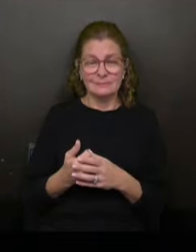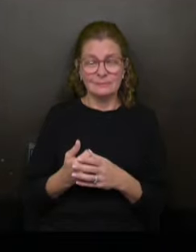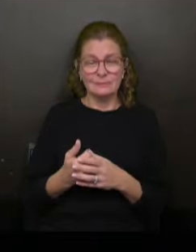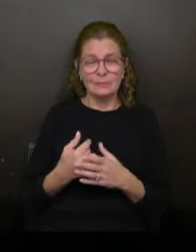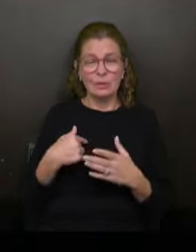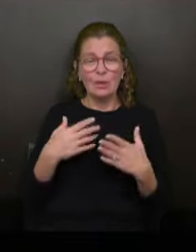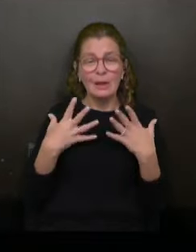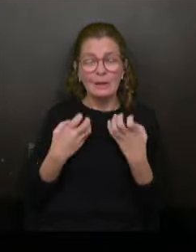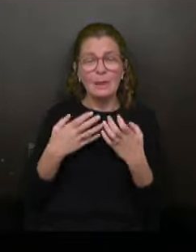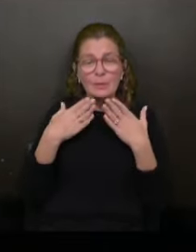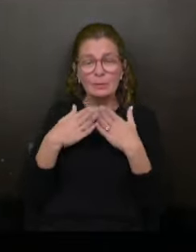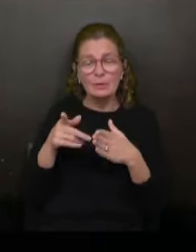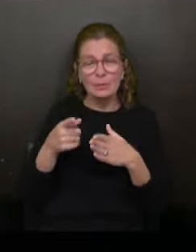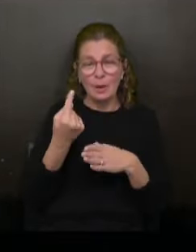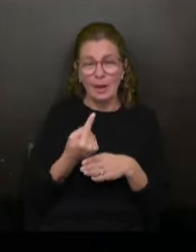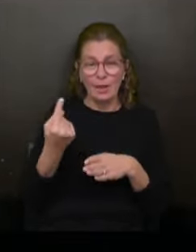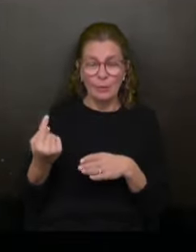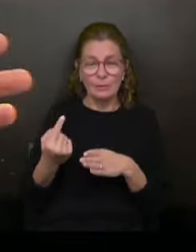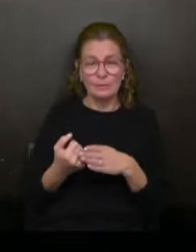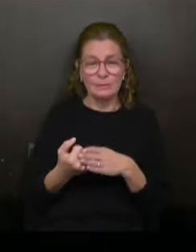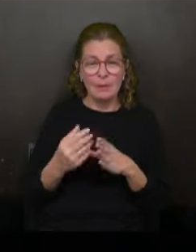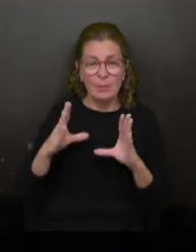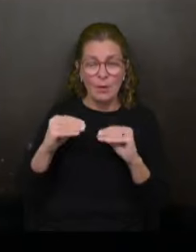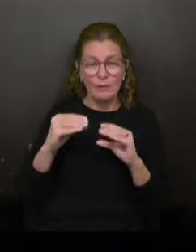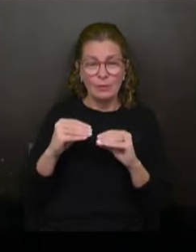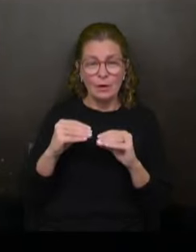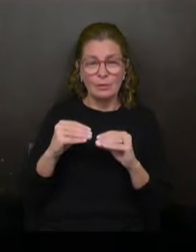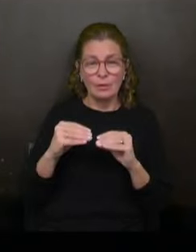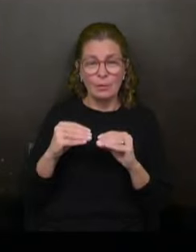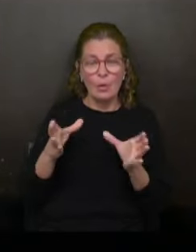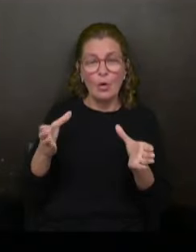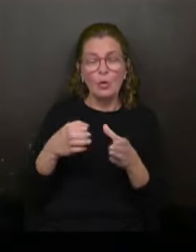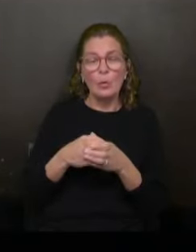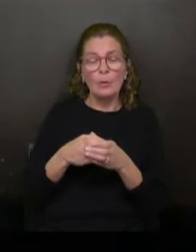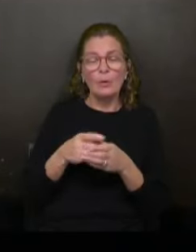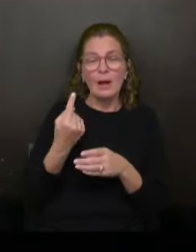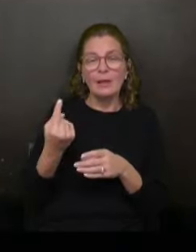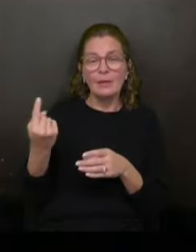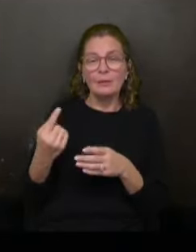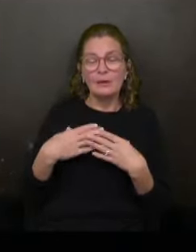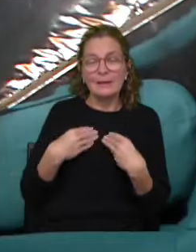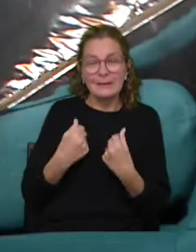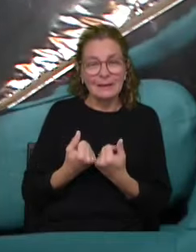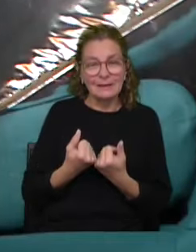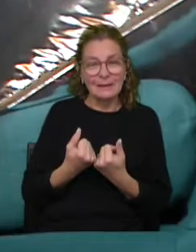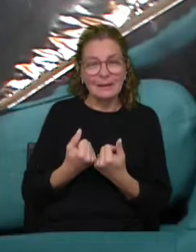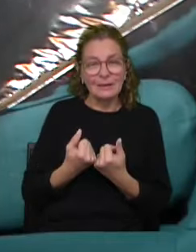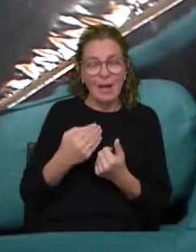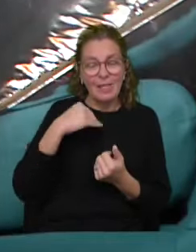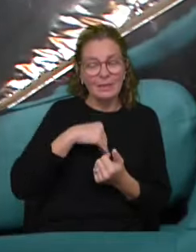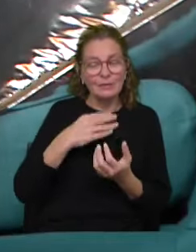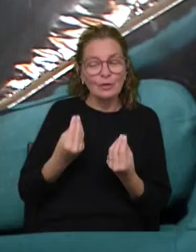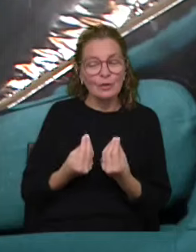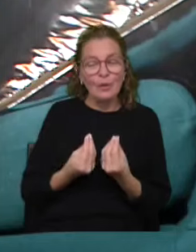sobre... Esto capaz que es para cada uno. Estábamos hablando de los mojones como grupal. pero cada uno siente, tiene un mojón